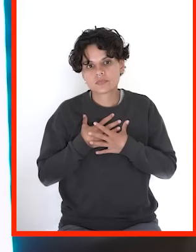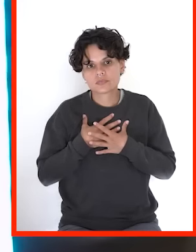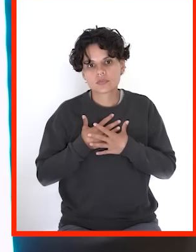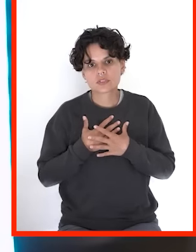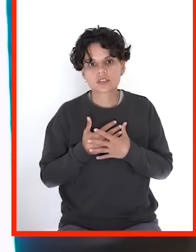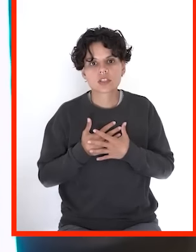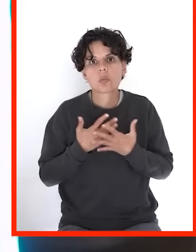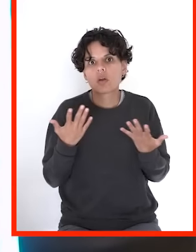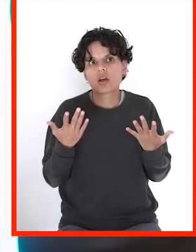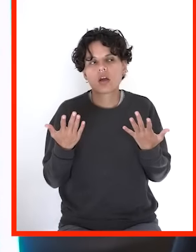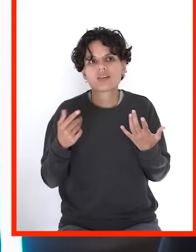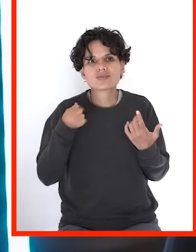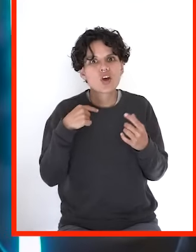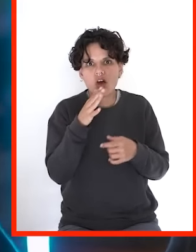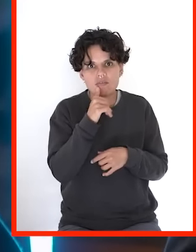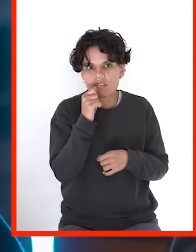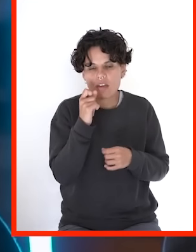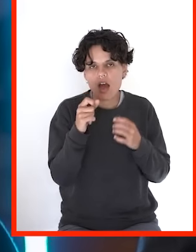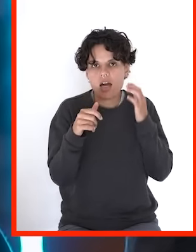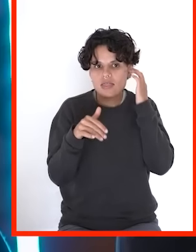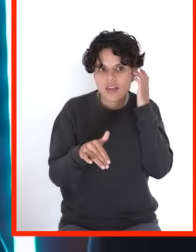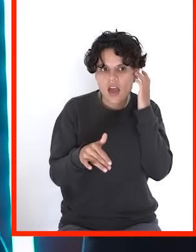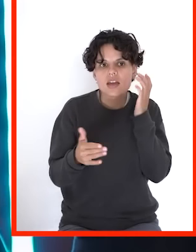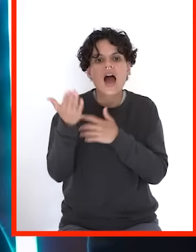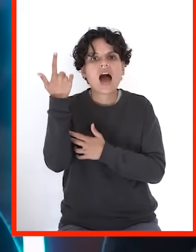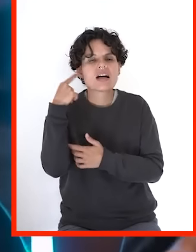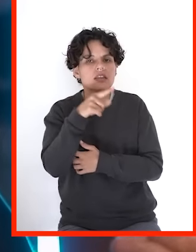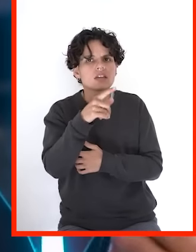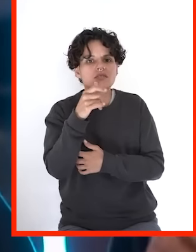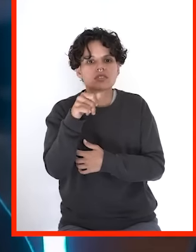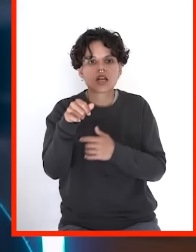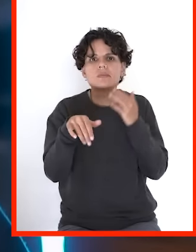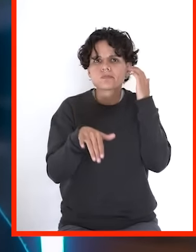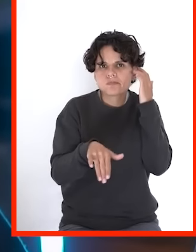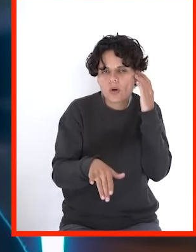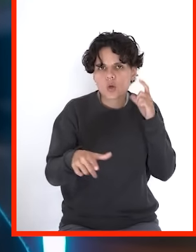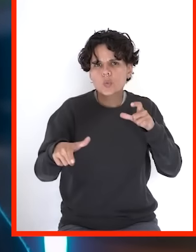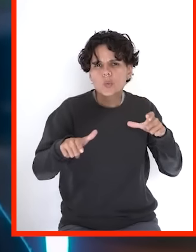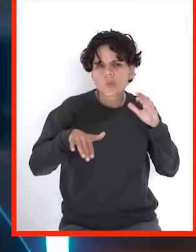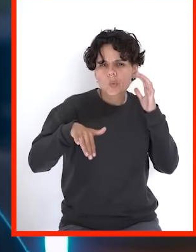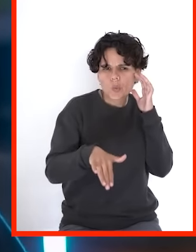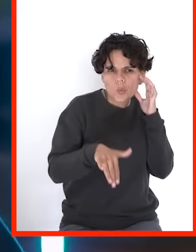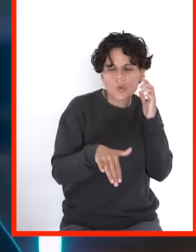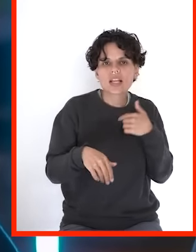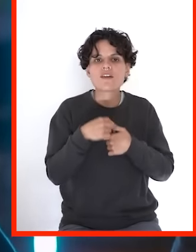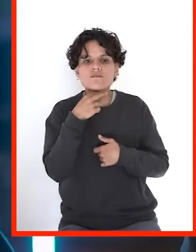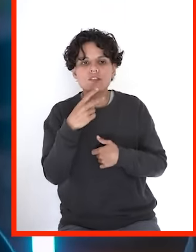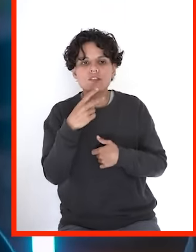Y necesitábamos un DJ, pues en esos tiempos así como tener un... Y que te escracharan como tu voz, que la pasaran por el vinilo y...